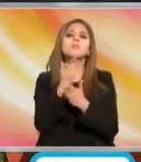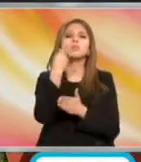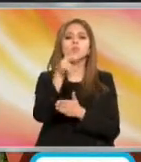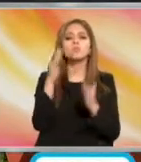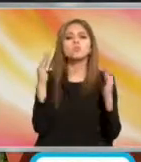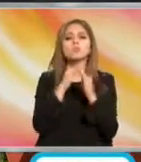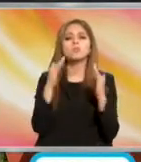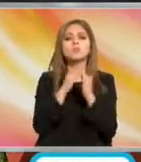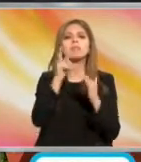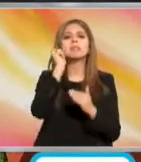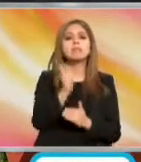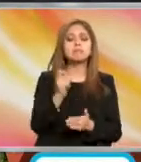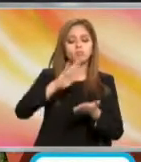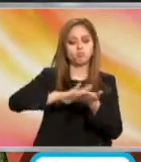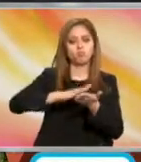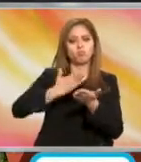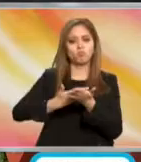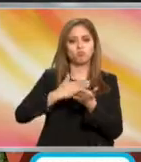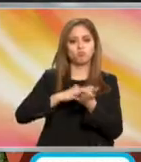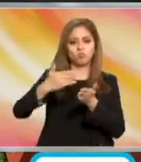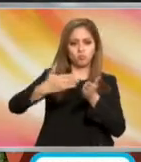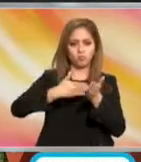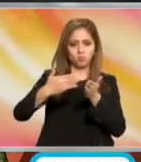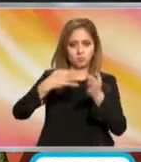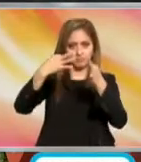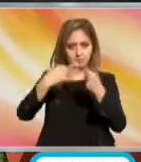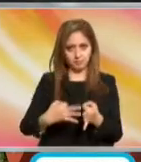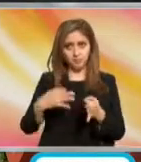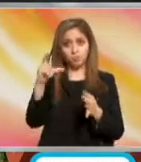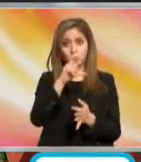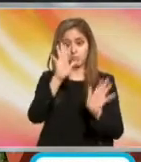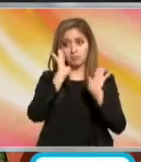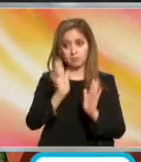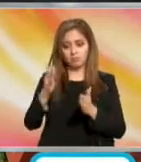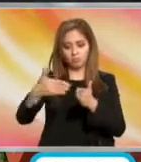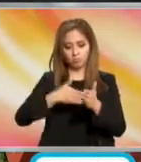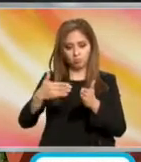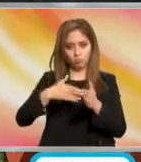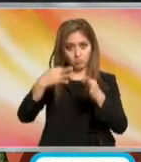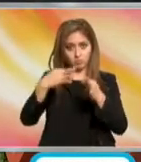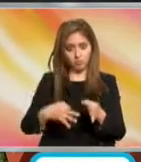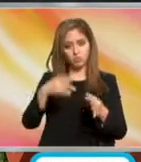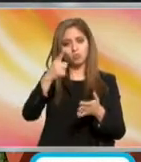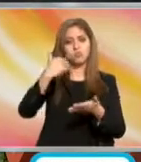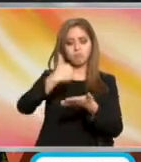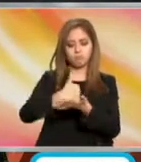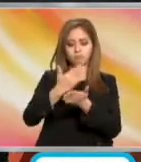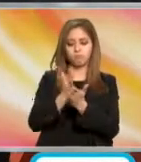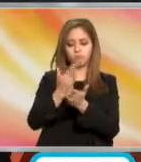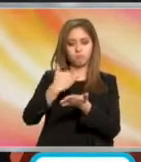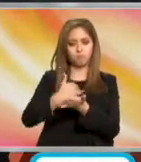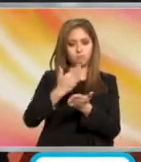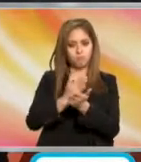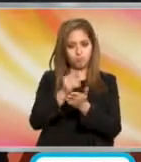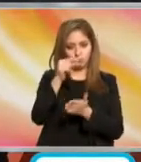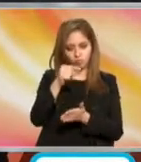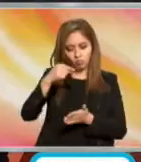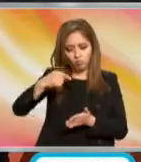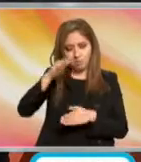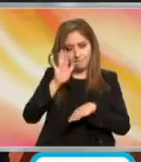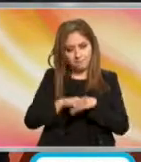que se comience a dorar, que se cocine bien. Ya que se cocinó bien, vamos a picarlo, Humberto. Pícamelo un poquito más, Humberto, en